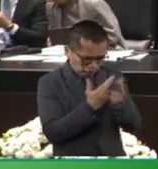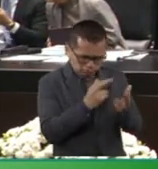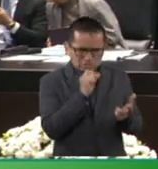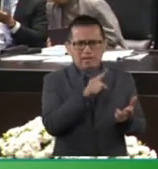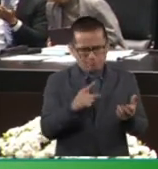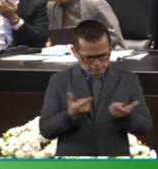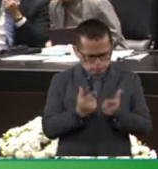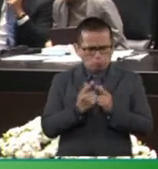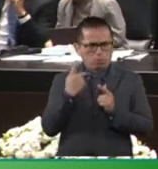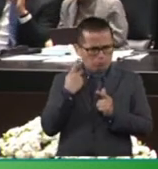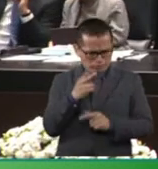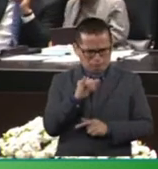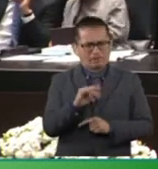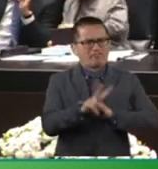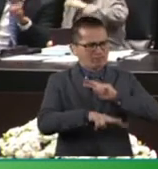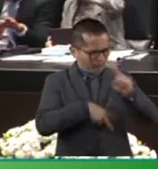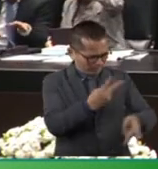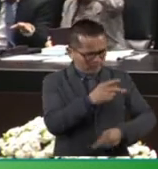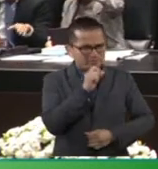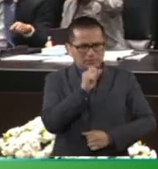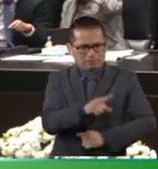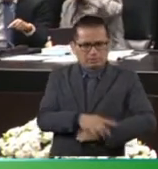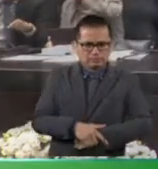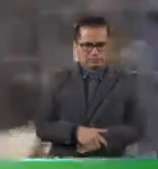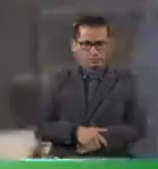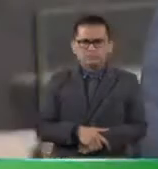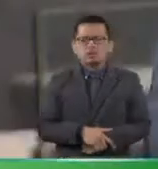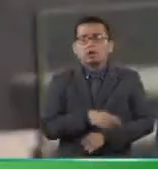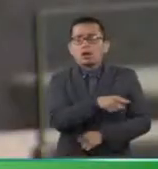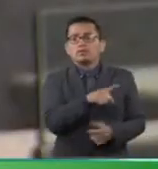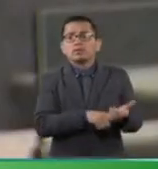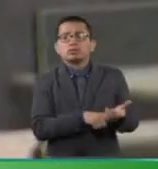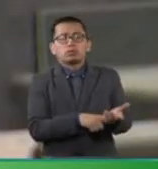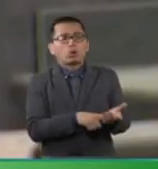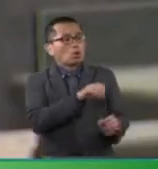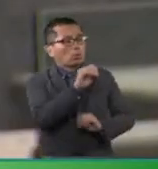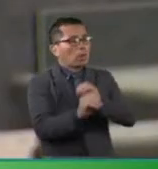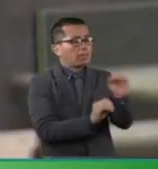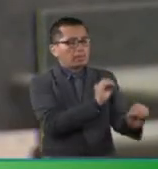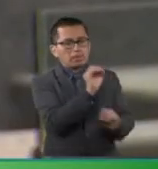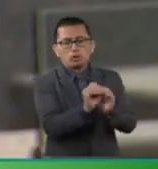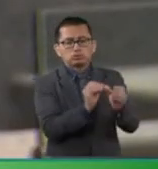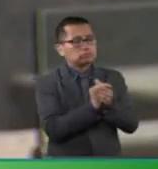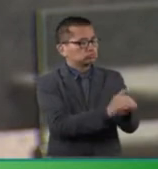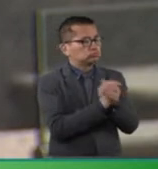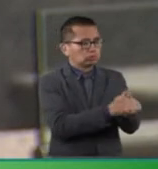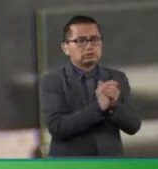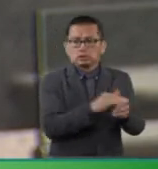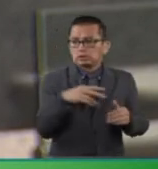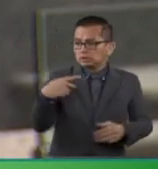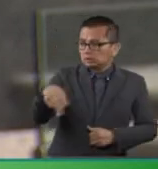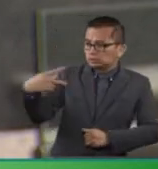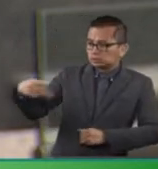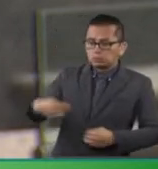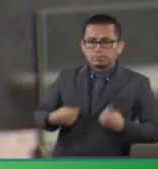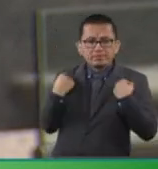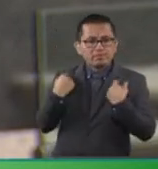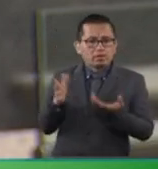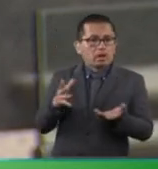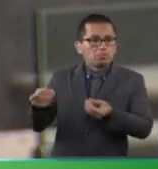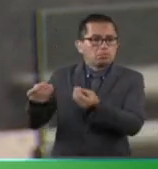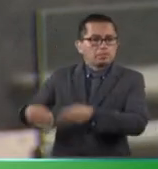bolitas terminaban con proyectos de vida y con personas que lo único que han hecho es entregarle su vida a la